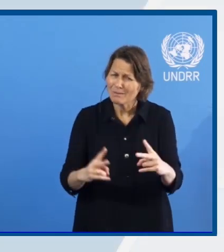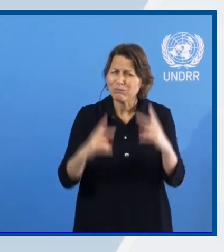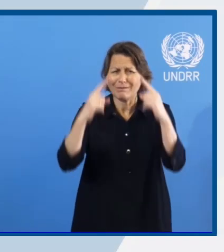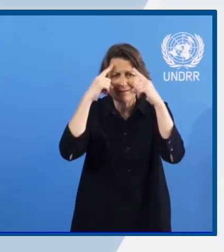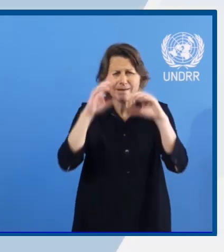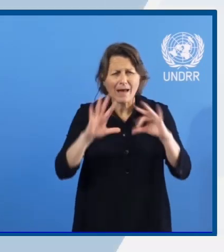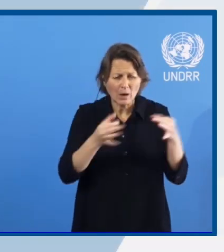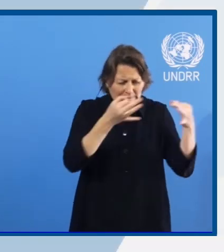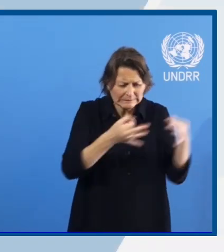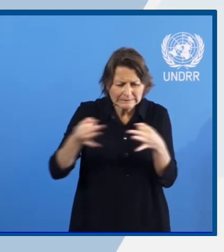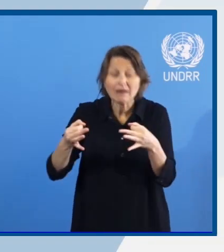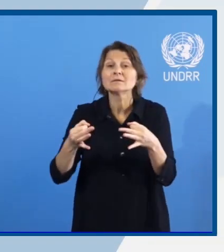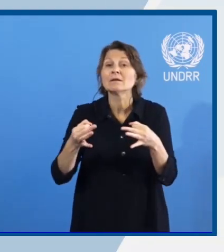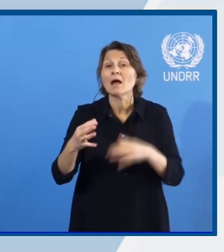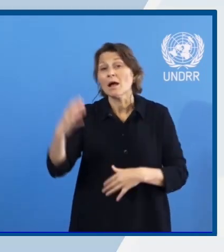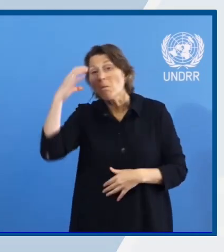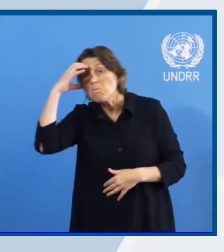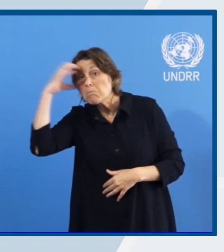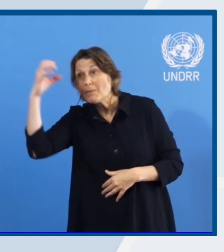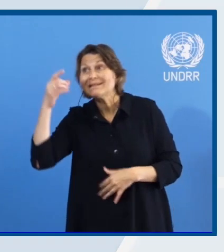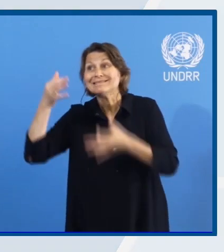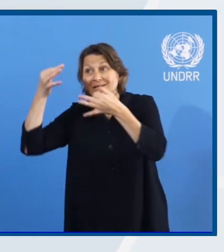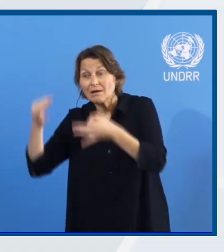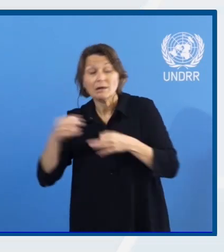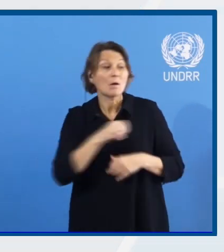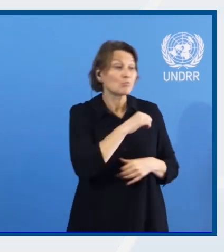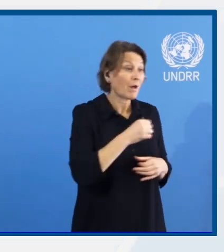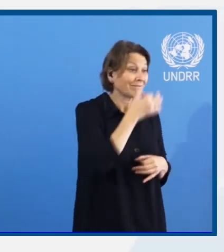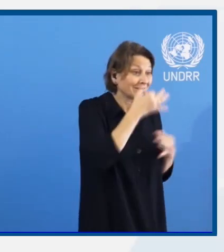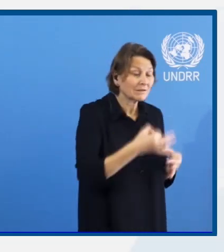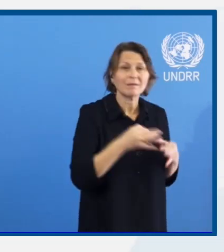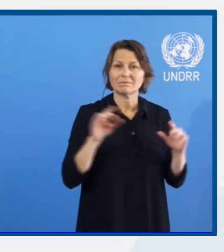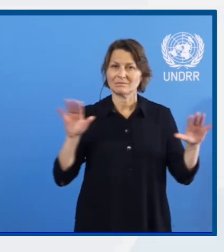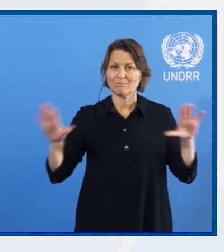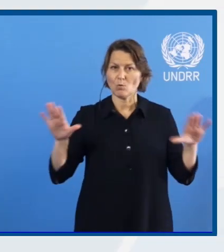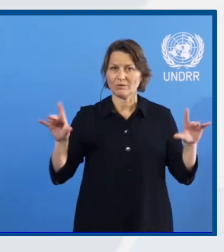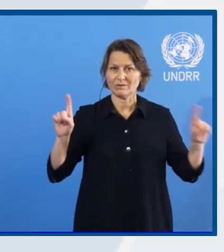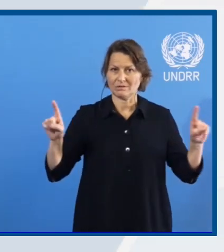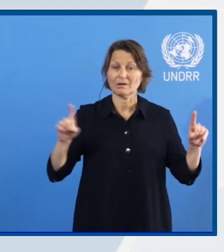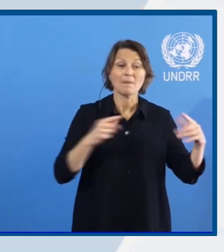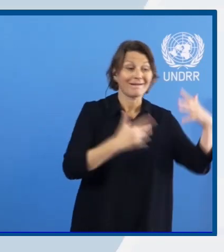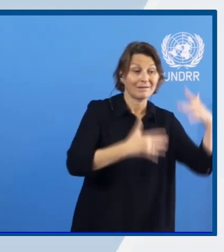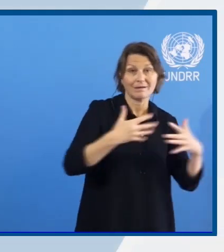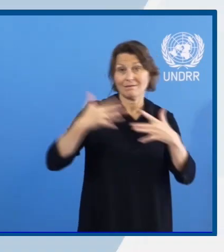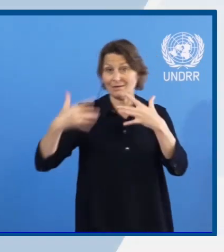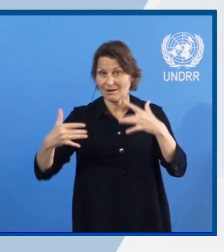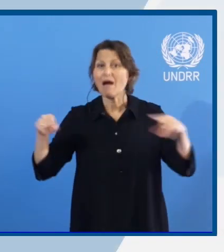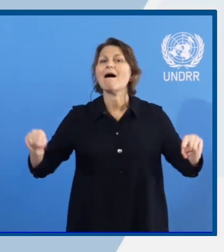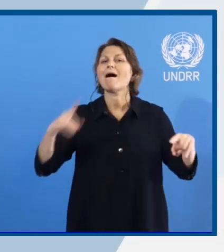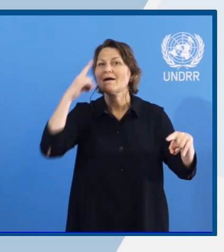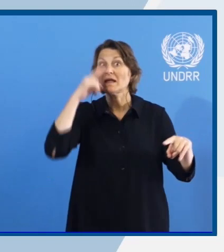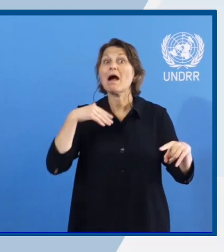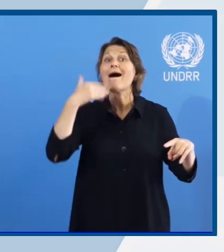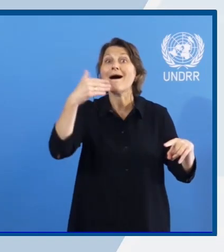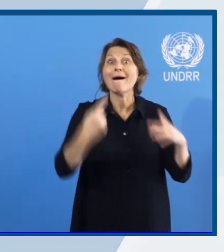orden privado sobre la inversión. Quiero comentarles que al final ocurrió el sismo, nada más como anécdota, ocurrió un sismo justo donde él lo